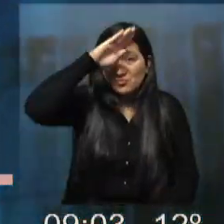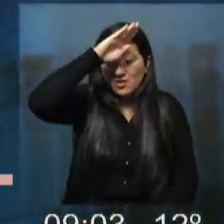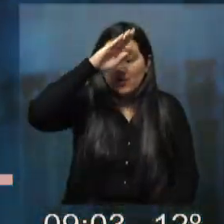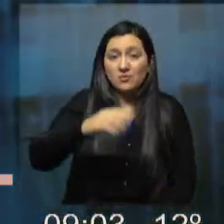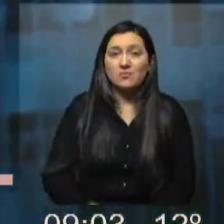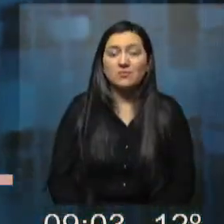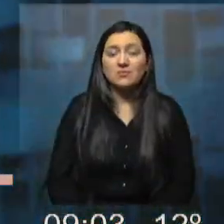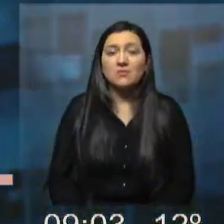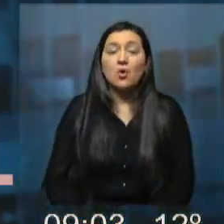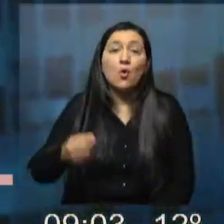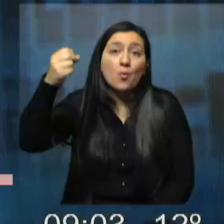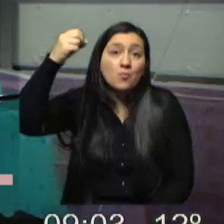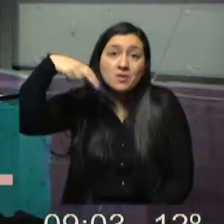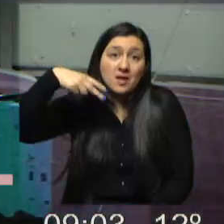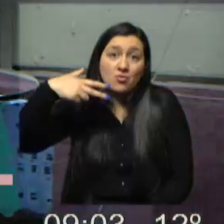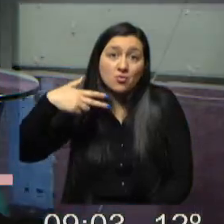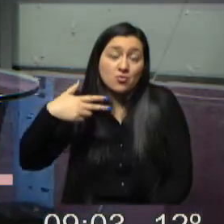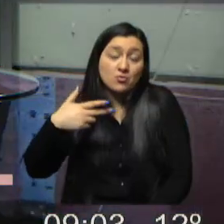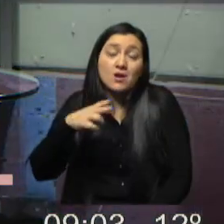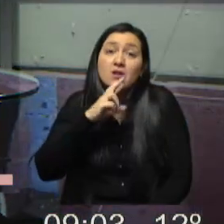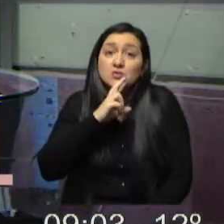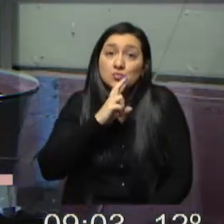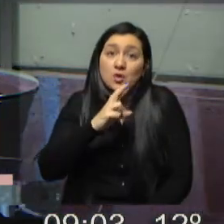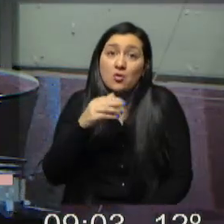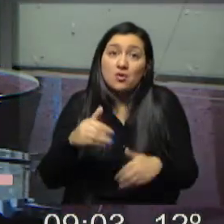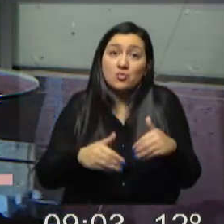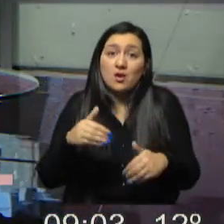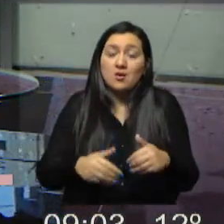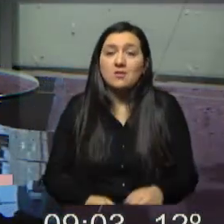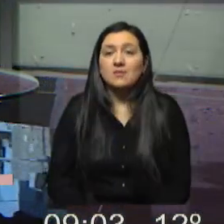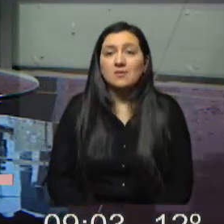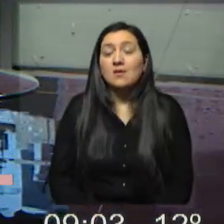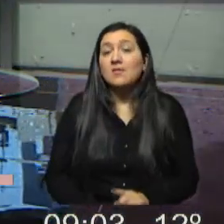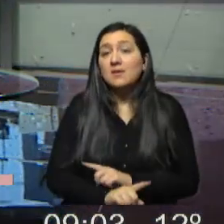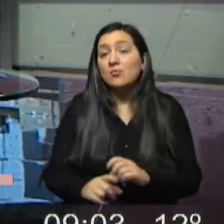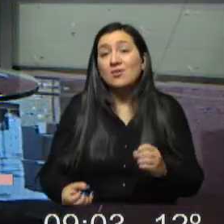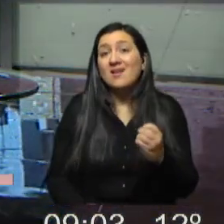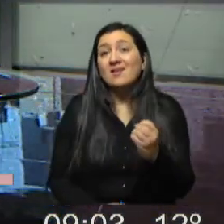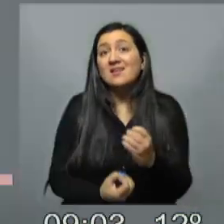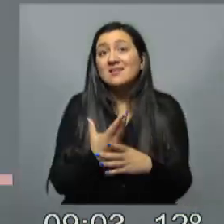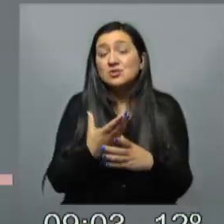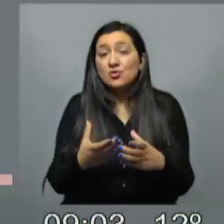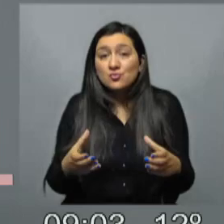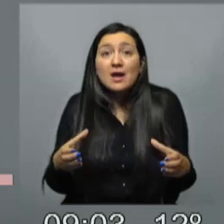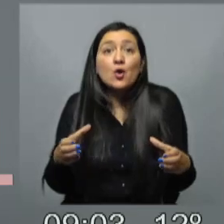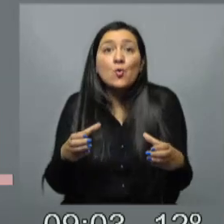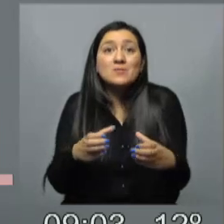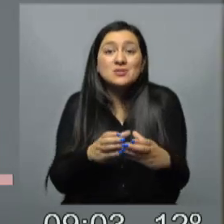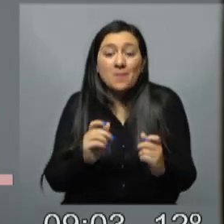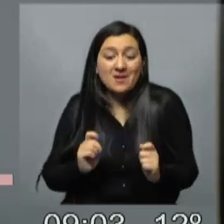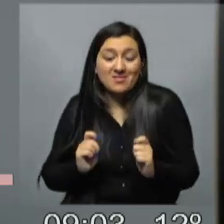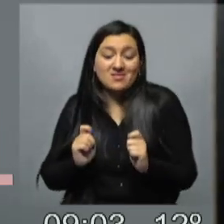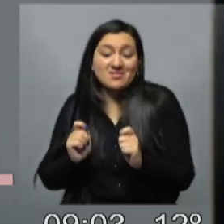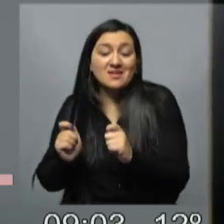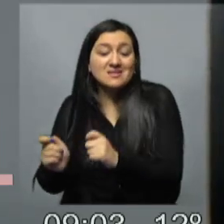dando su posición frente al resultado electoral. Mm. Ni la creación de esa comisión de transición, lo cual hace temer